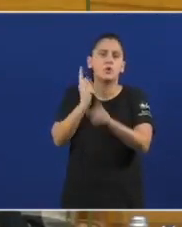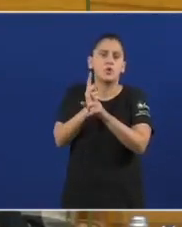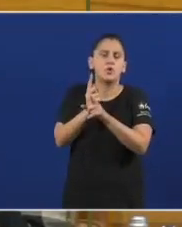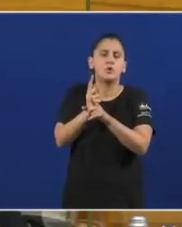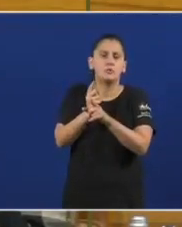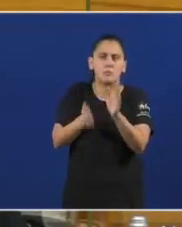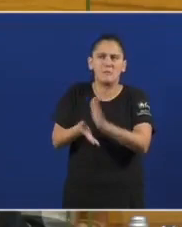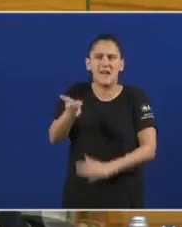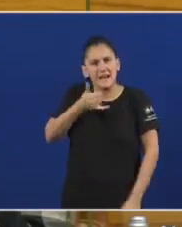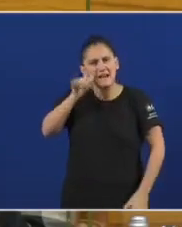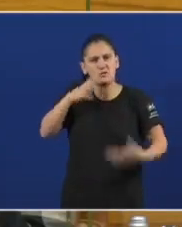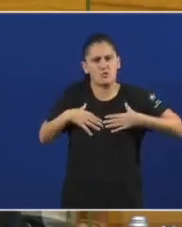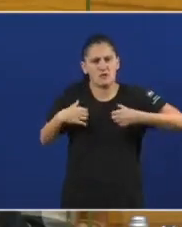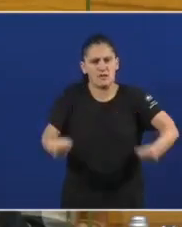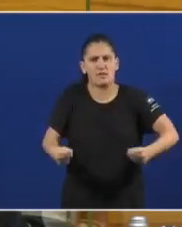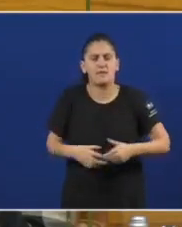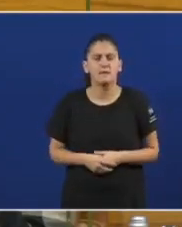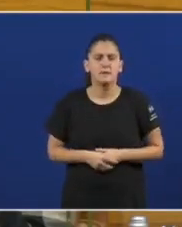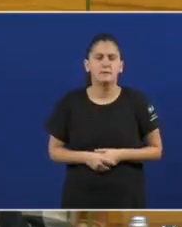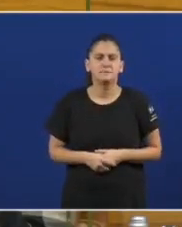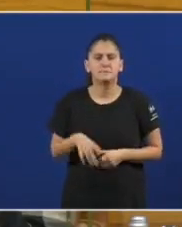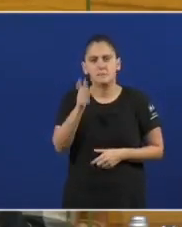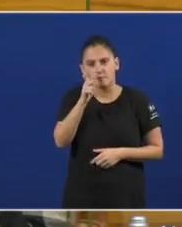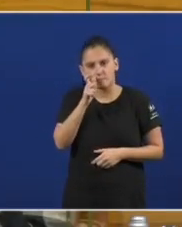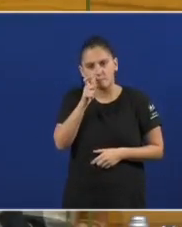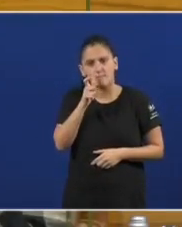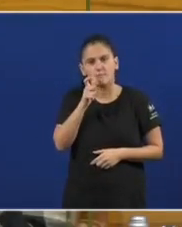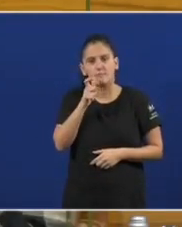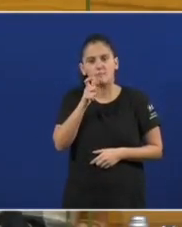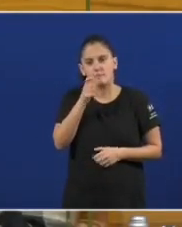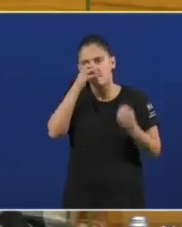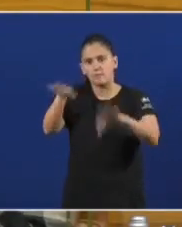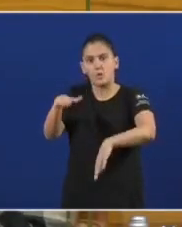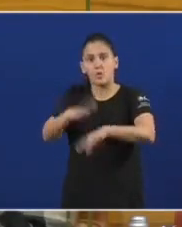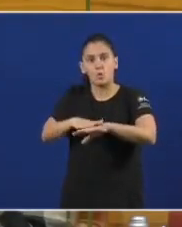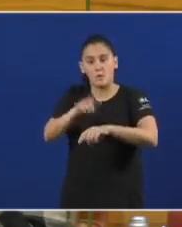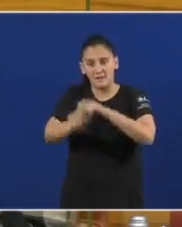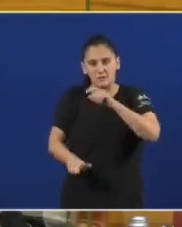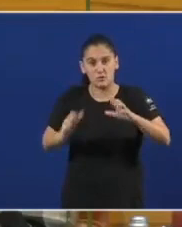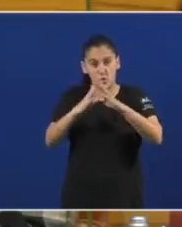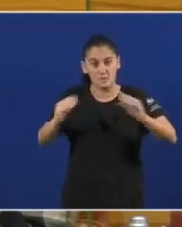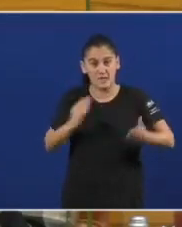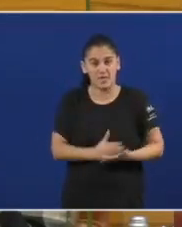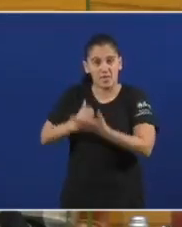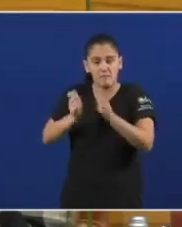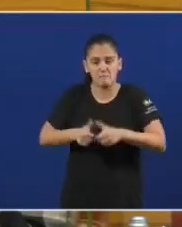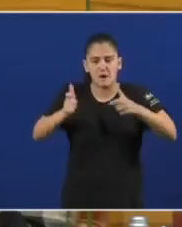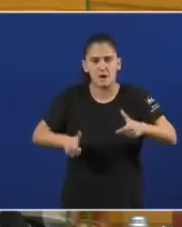risco a sanidade. Feijóo responsabiliza aos universitarios do aumento dos